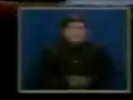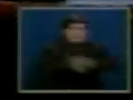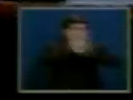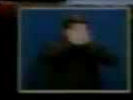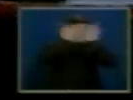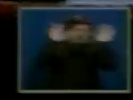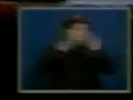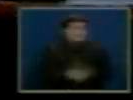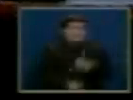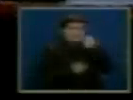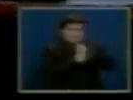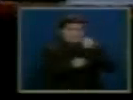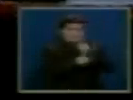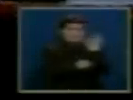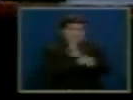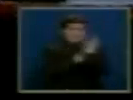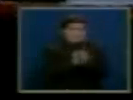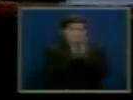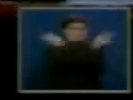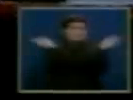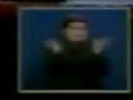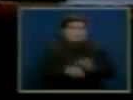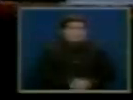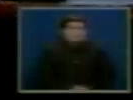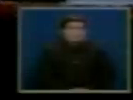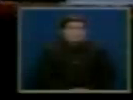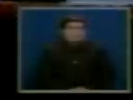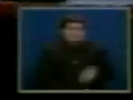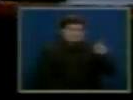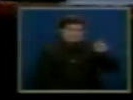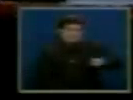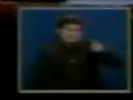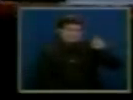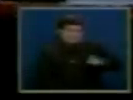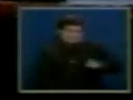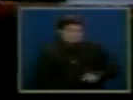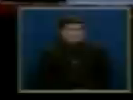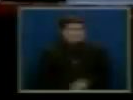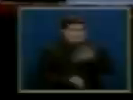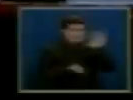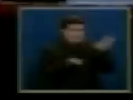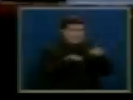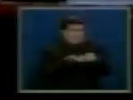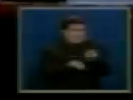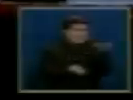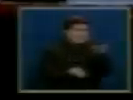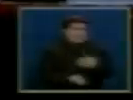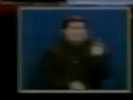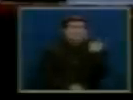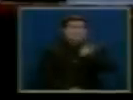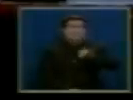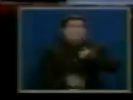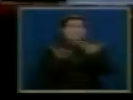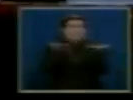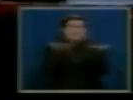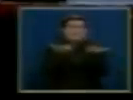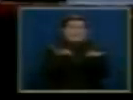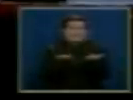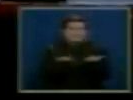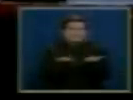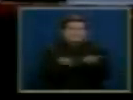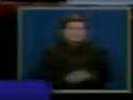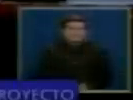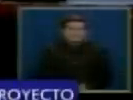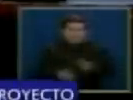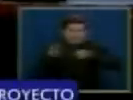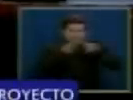en el ejercicio de la función pública, no hace falta más que querer serlo. Para rendir cuentas